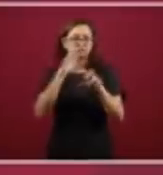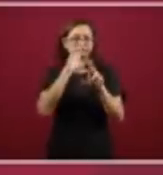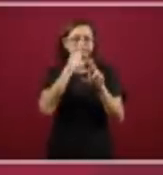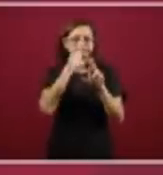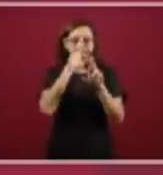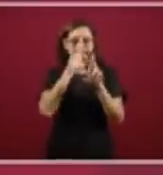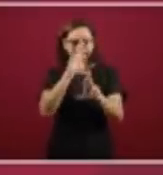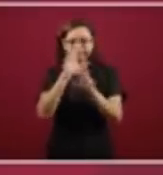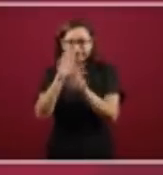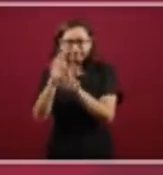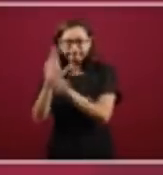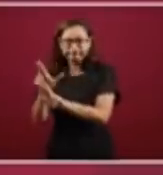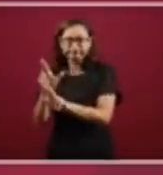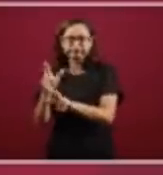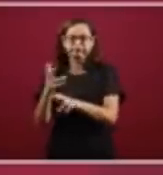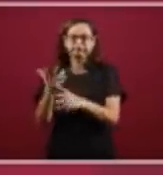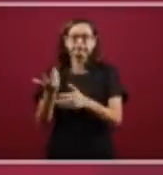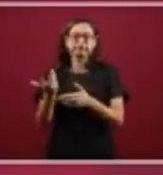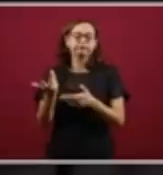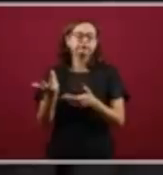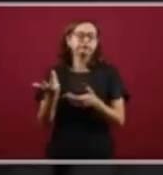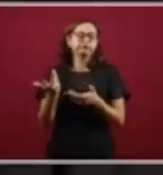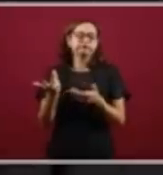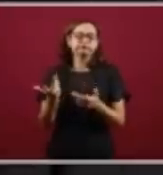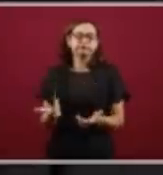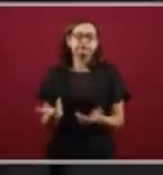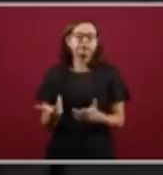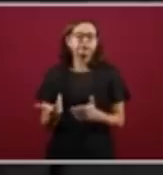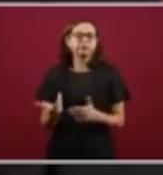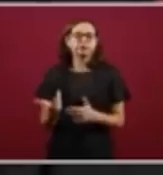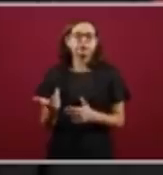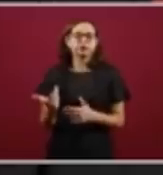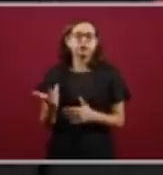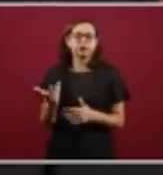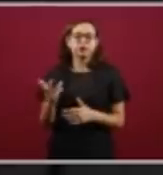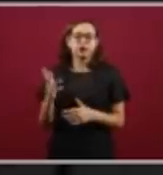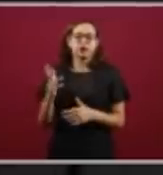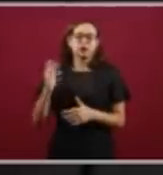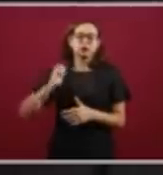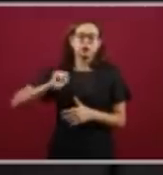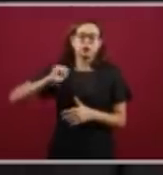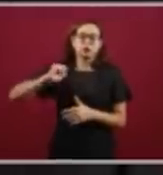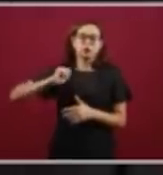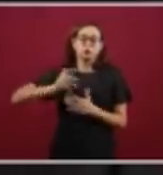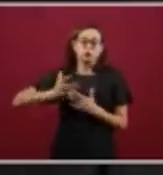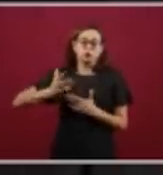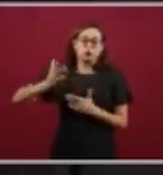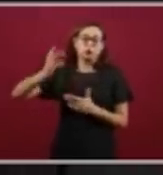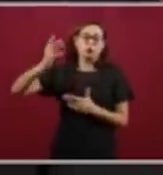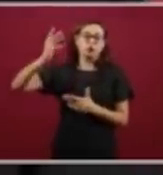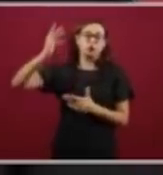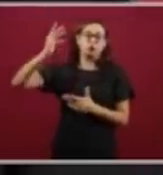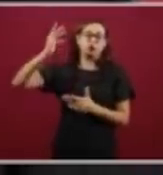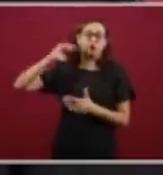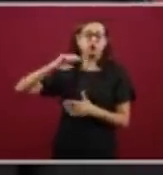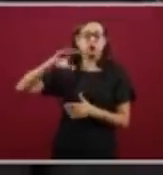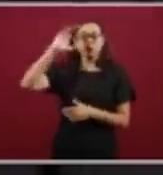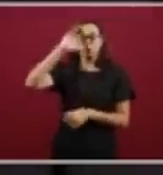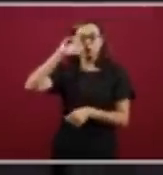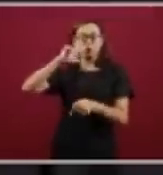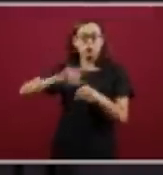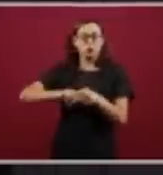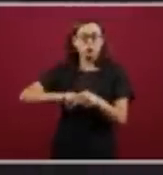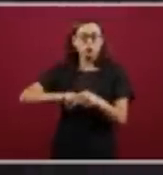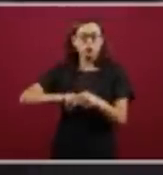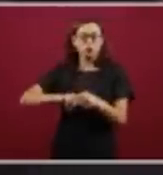ancianos. Es parte de las grandes civilizaciones, de las grandes culturas